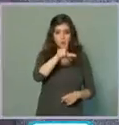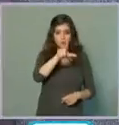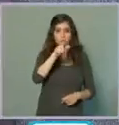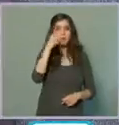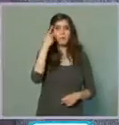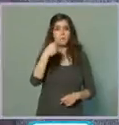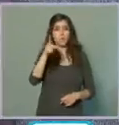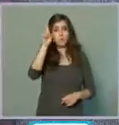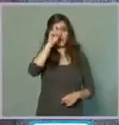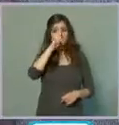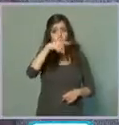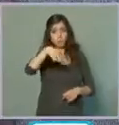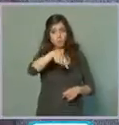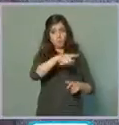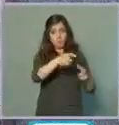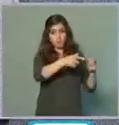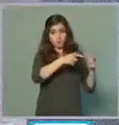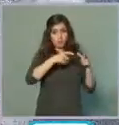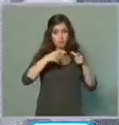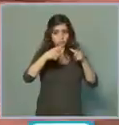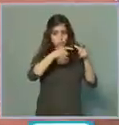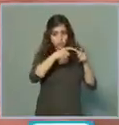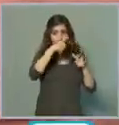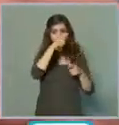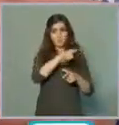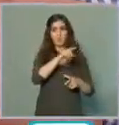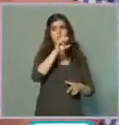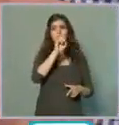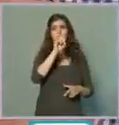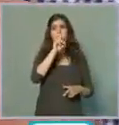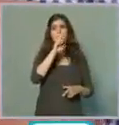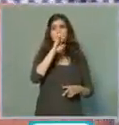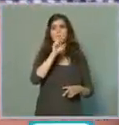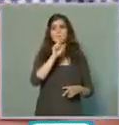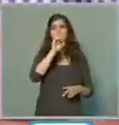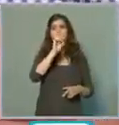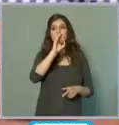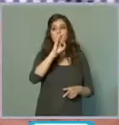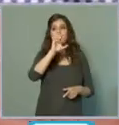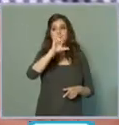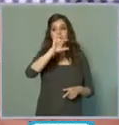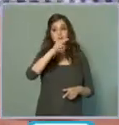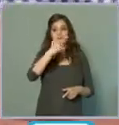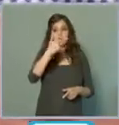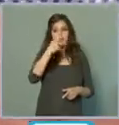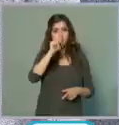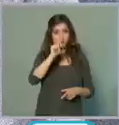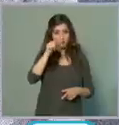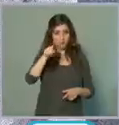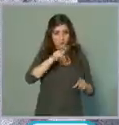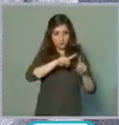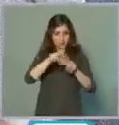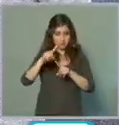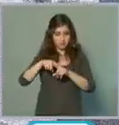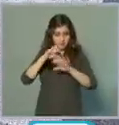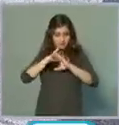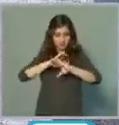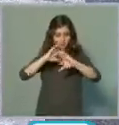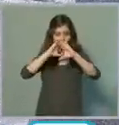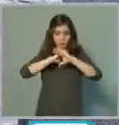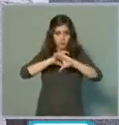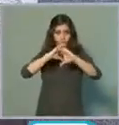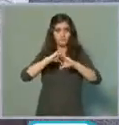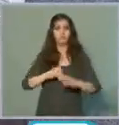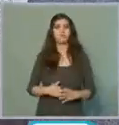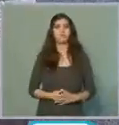supuesto. Orbs of Light, disponible en las plataformas digitales. ¿Cuántos temas son? Son 10 temas. 10 temas, Sí. Muy bien. De este material discográfico,